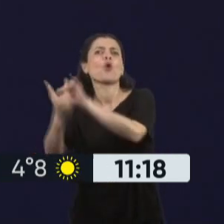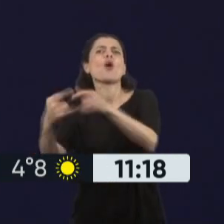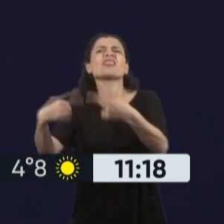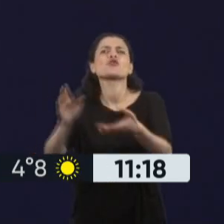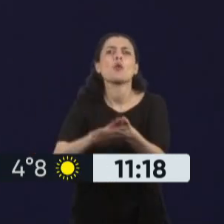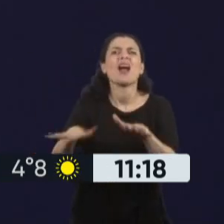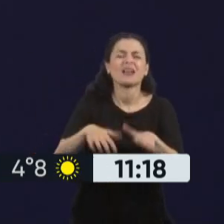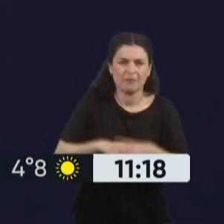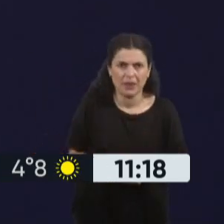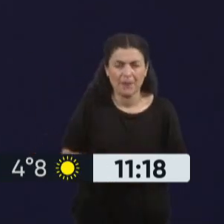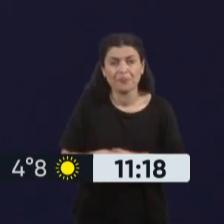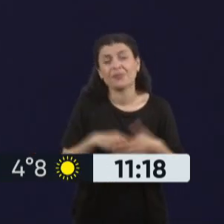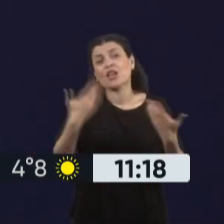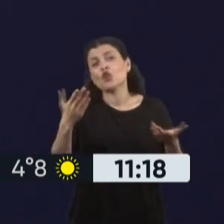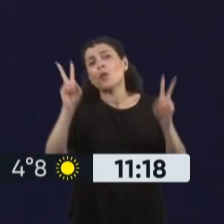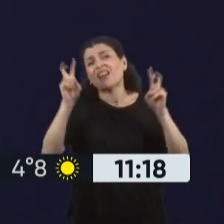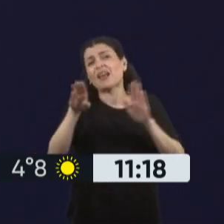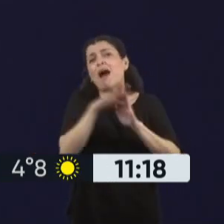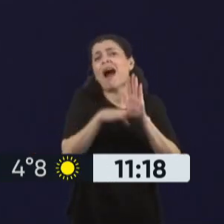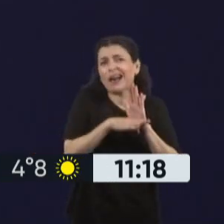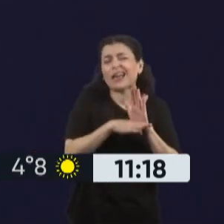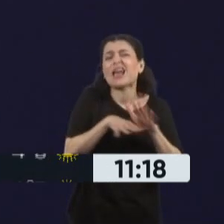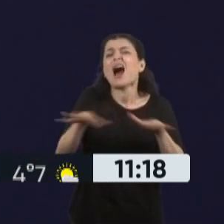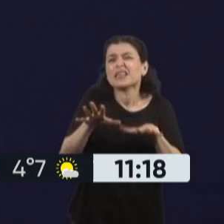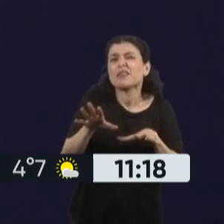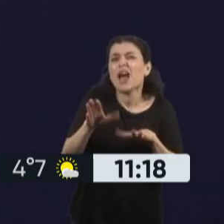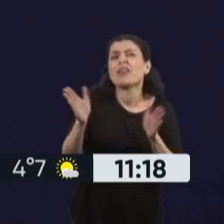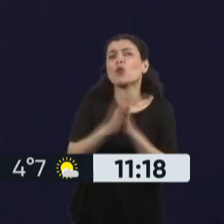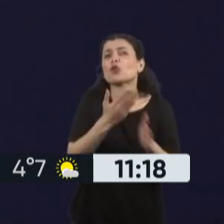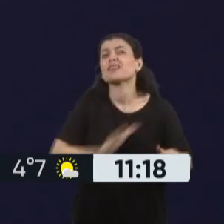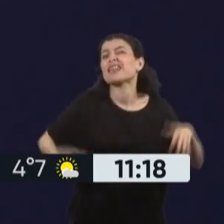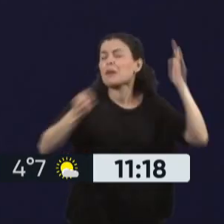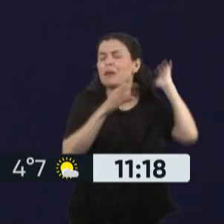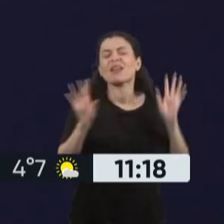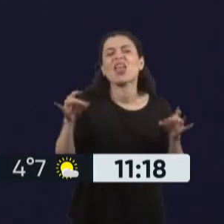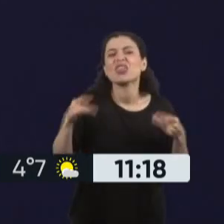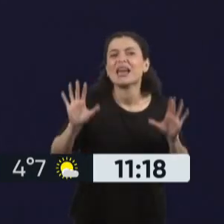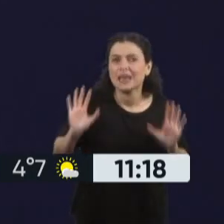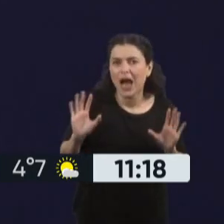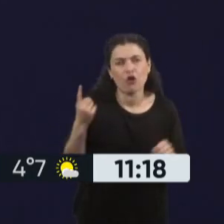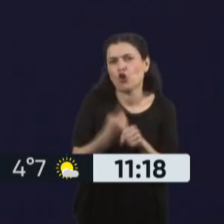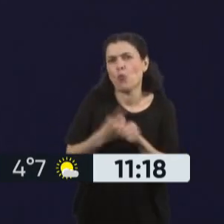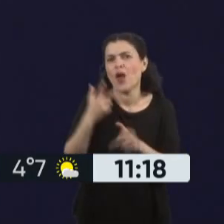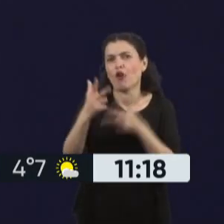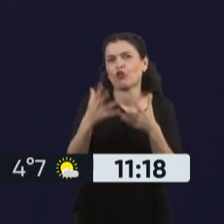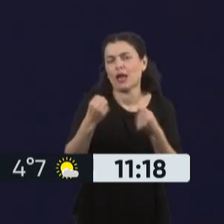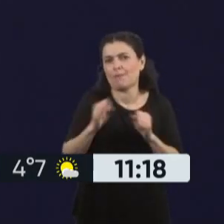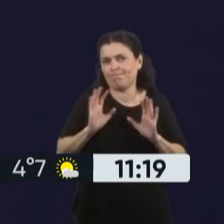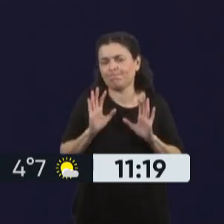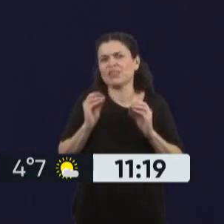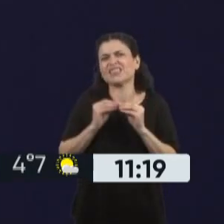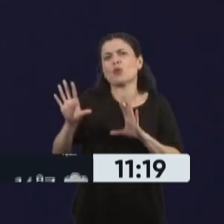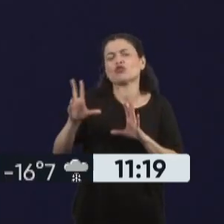tema, imaginarás, sensible y que por ahora no hacemos declaraciones. Por supuesto que